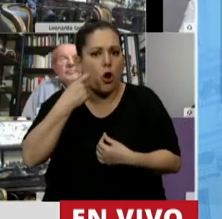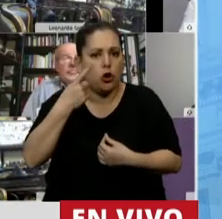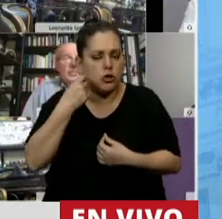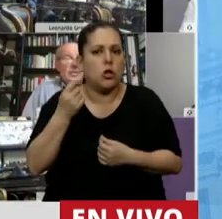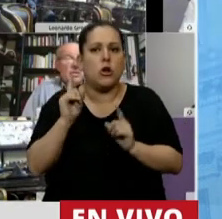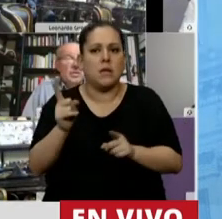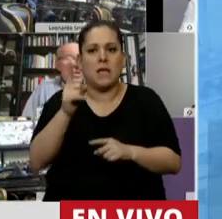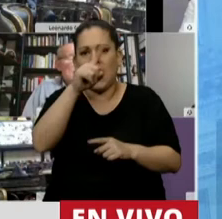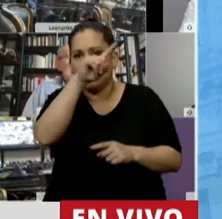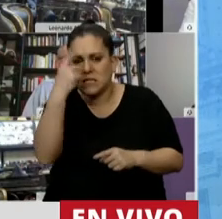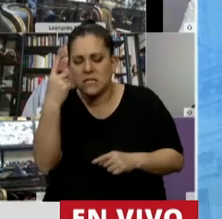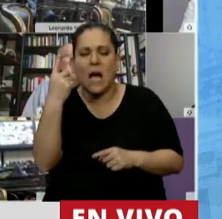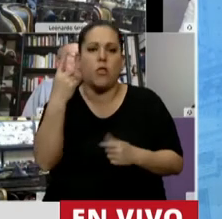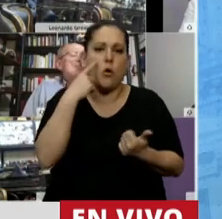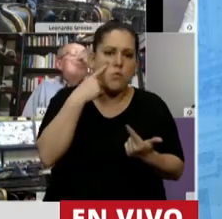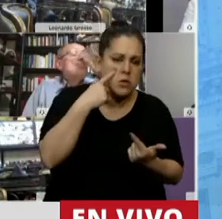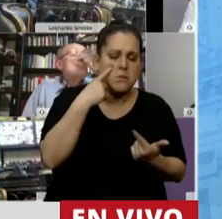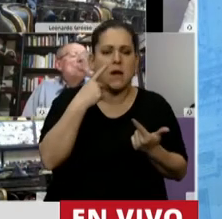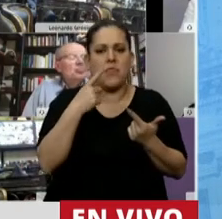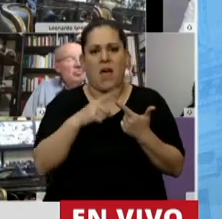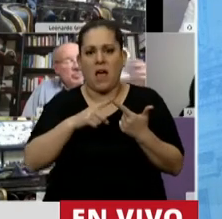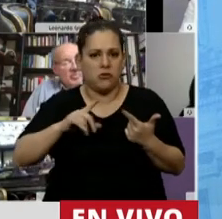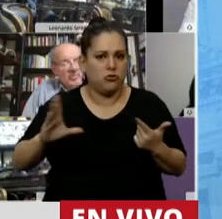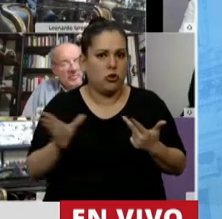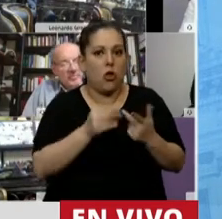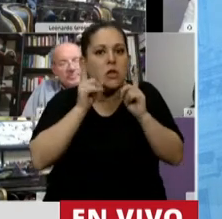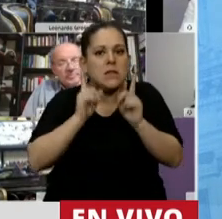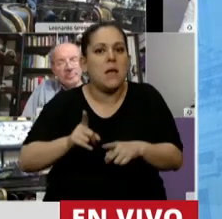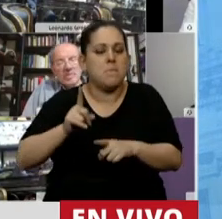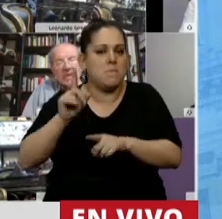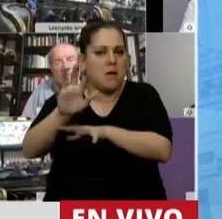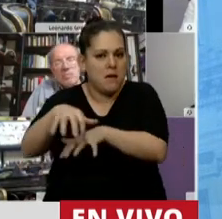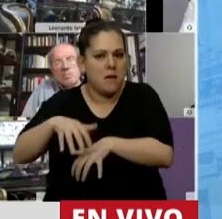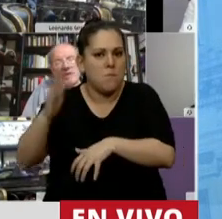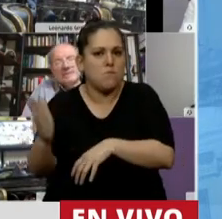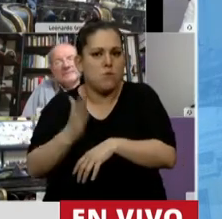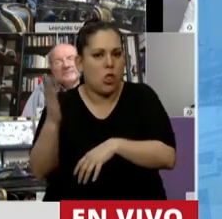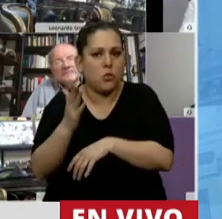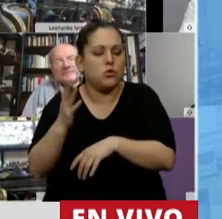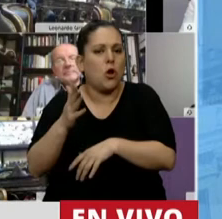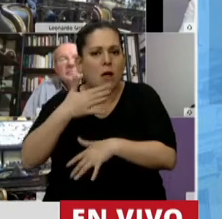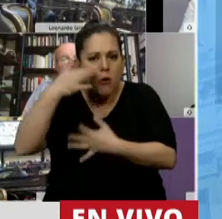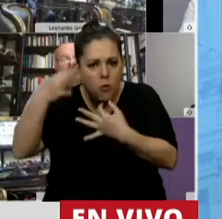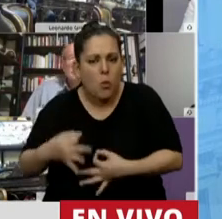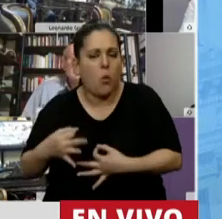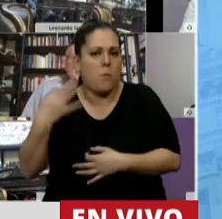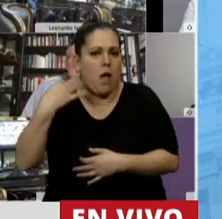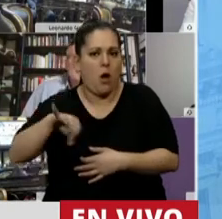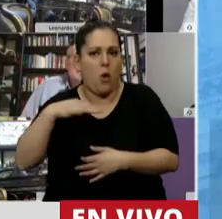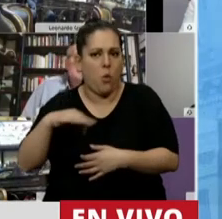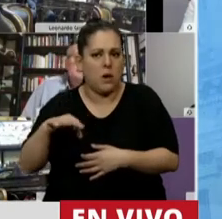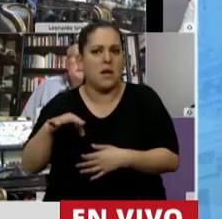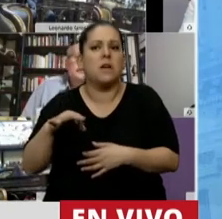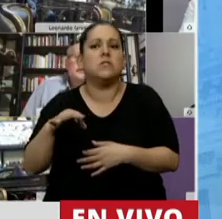estados nacionales, provinciales, municipales, pero también los productores, cumplan con sus obligaciones de tener las picadas